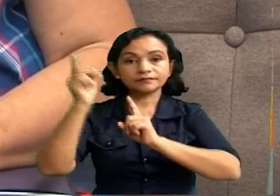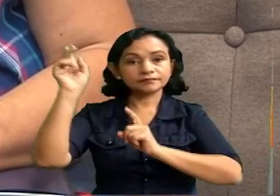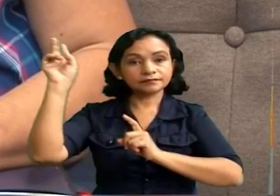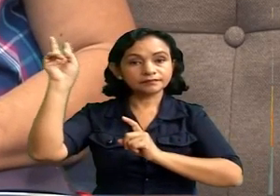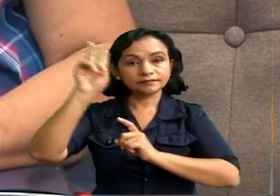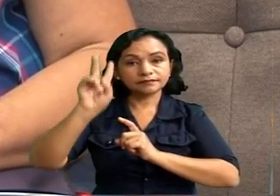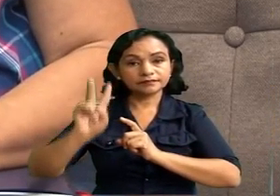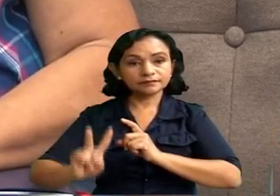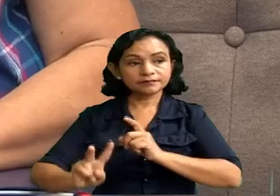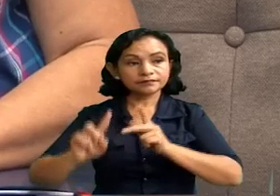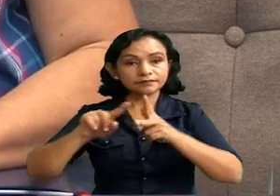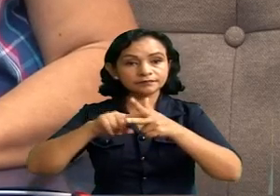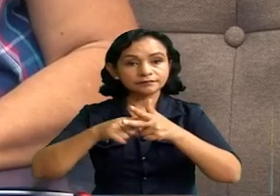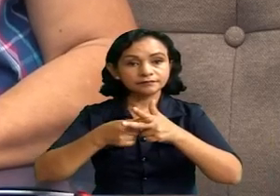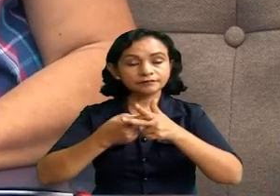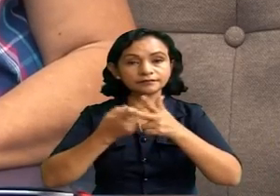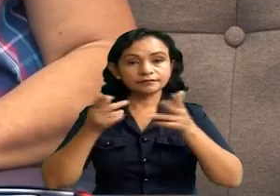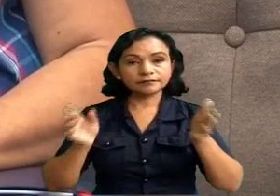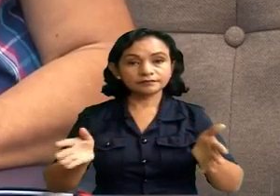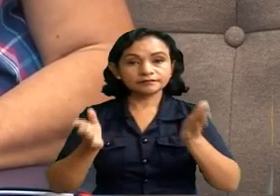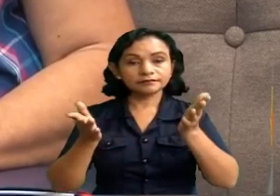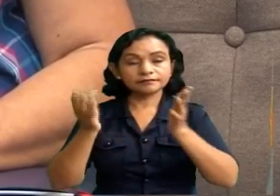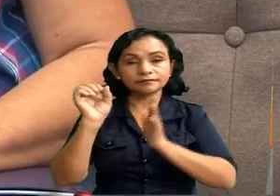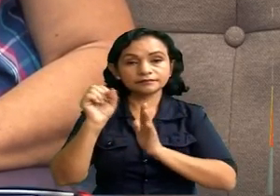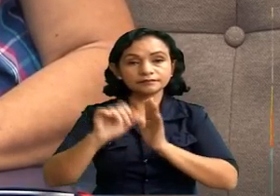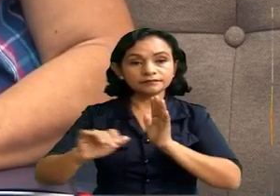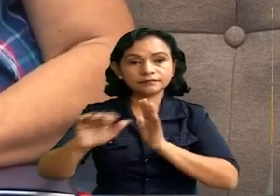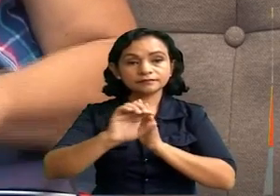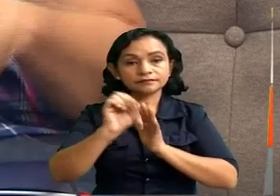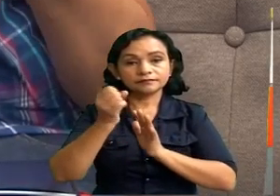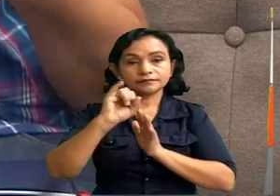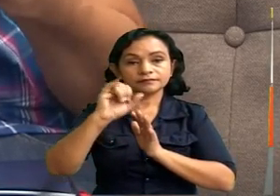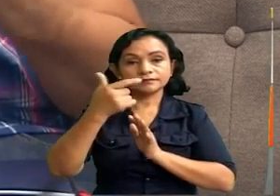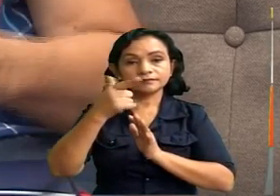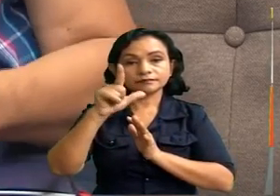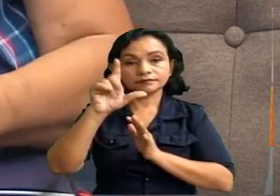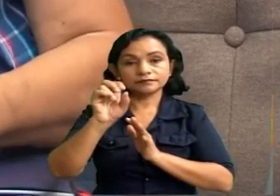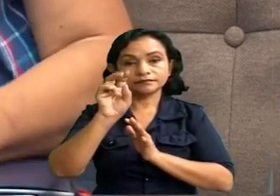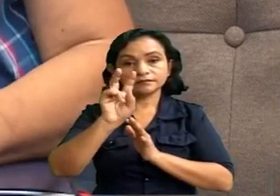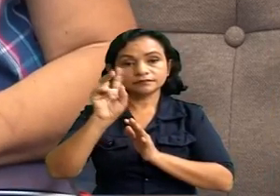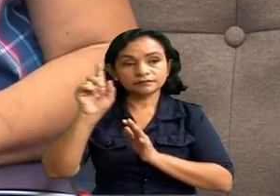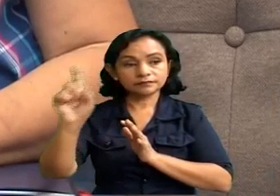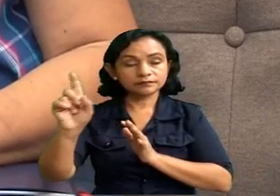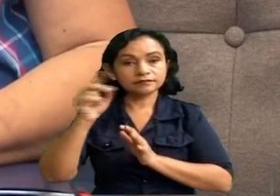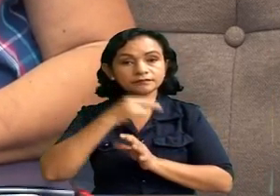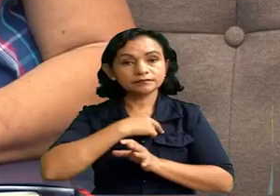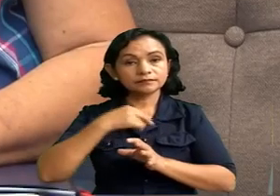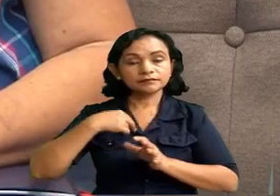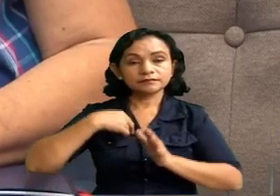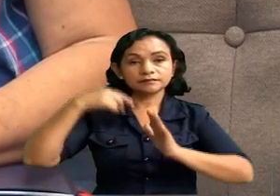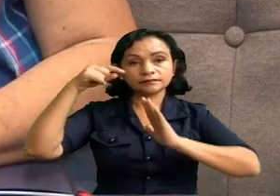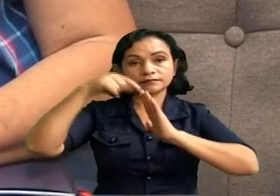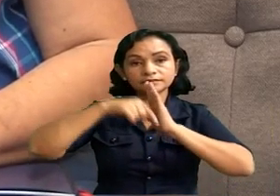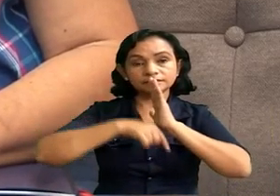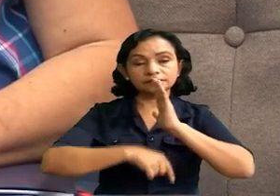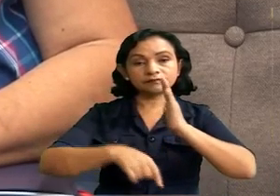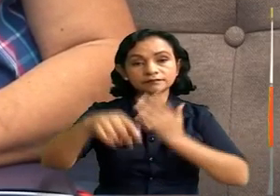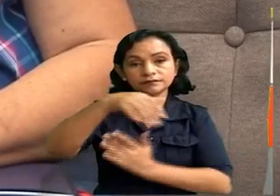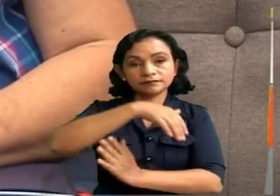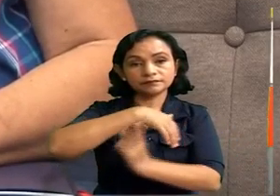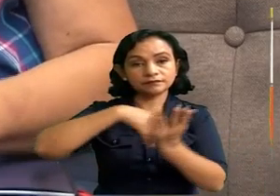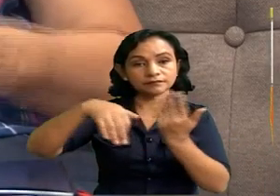a promover lo que es el socialismo del siglo XXI. Esto marca una profunda